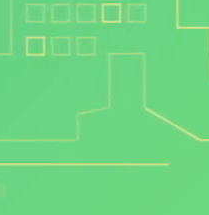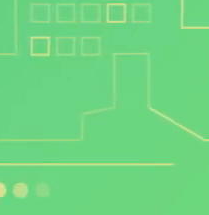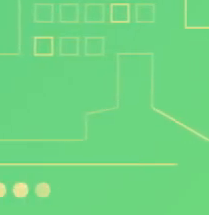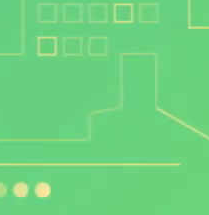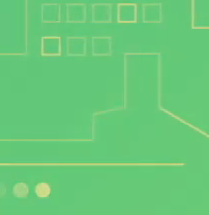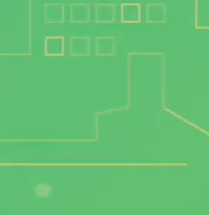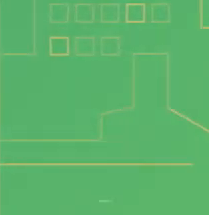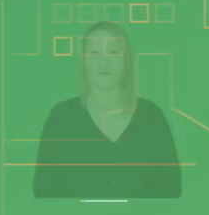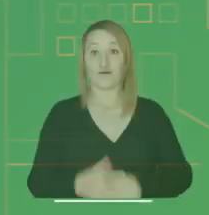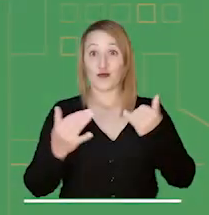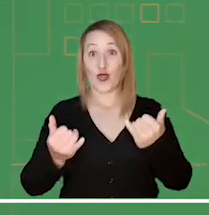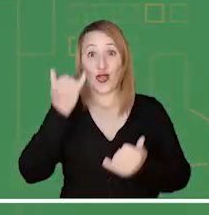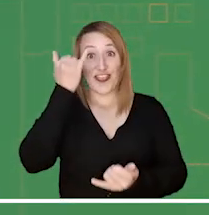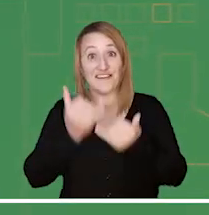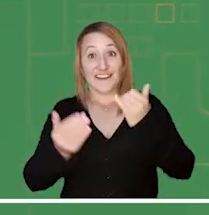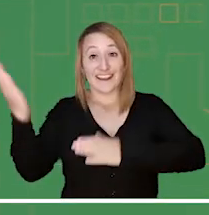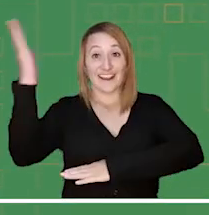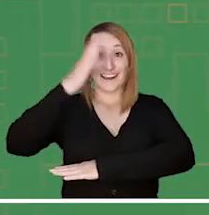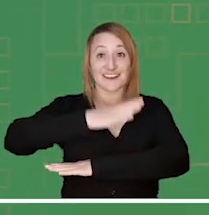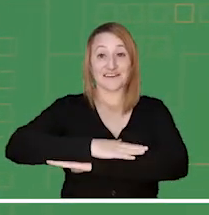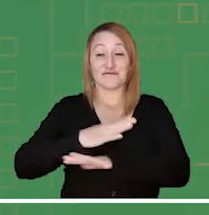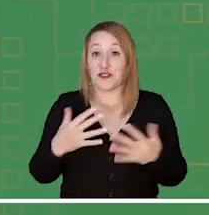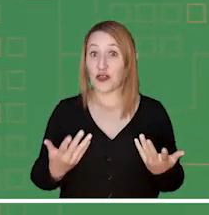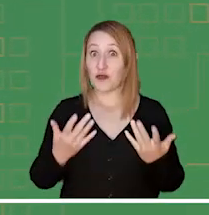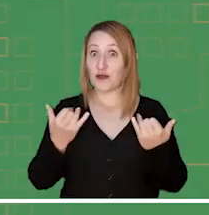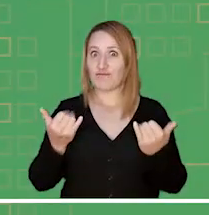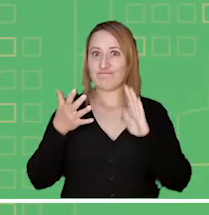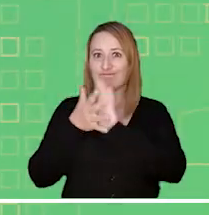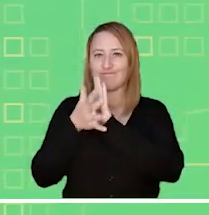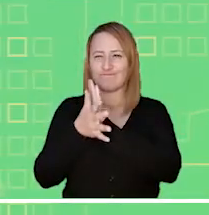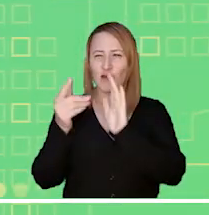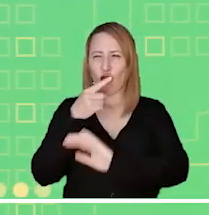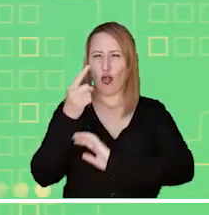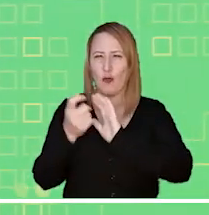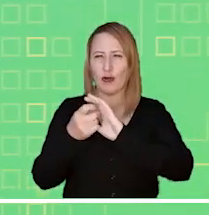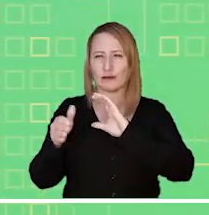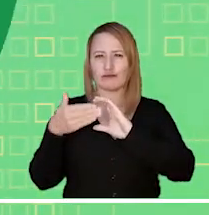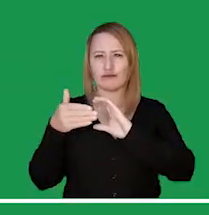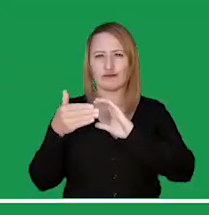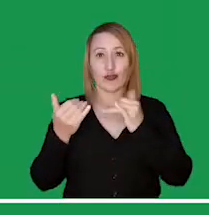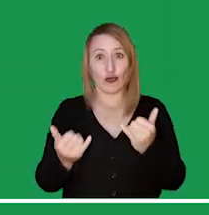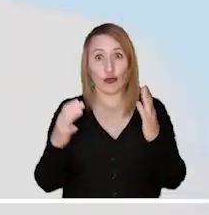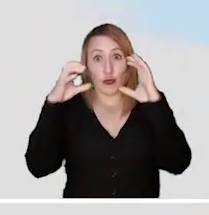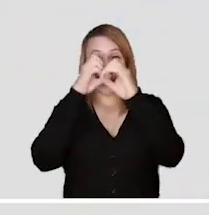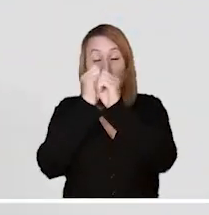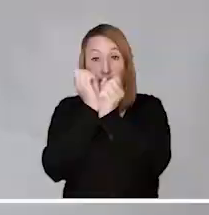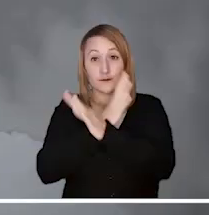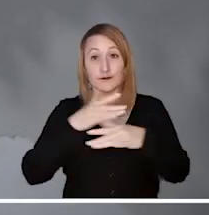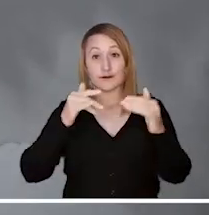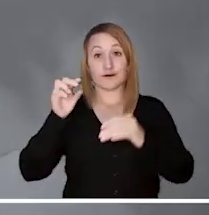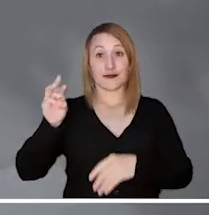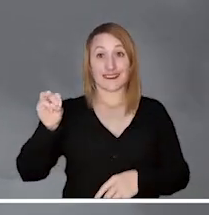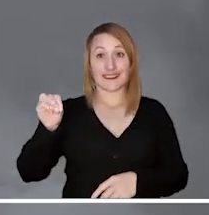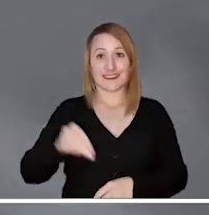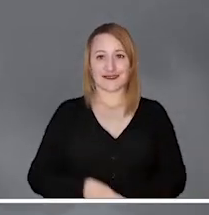Finalizamos un día más invitándolos a conocer el pronóstico del tiempo de la noche de hoy y la madrugada del martes.